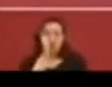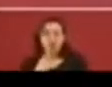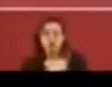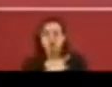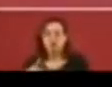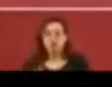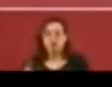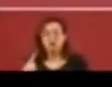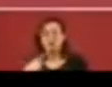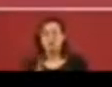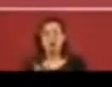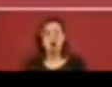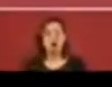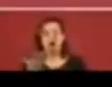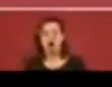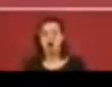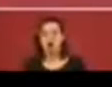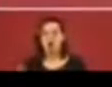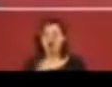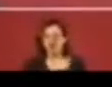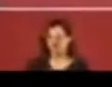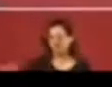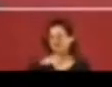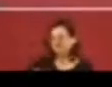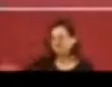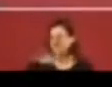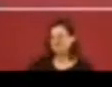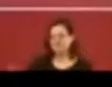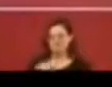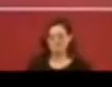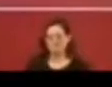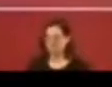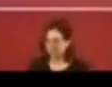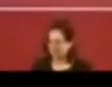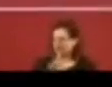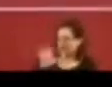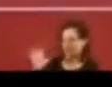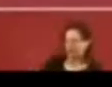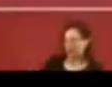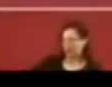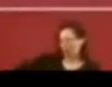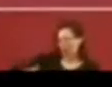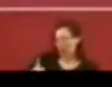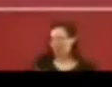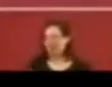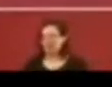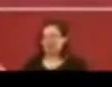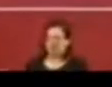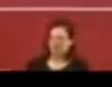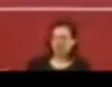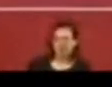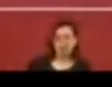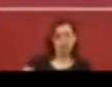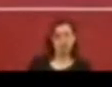hay que tener medidas extraordinarias de comprar toda una reserva de este tipo de